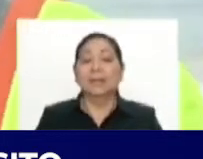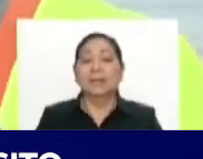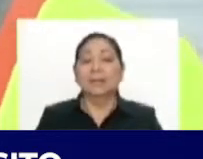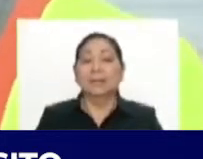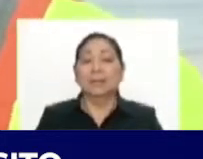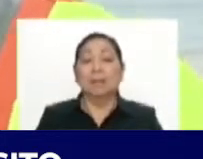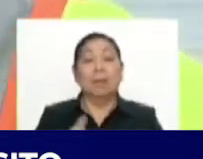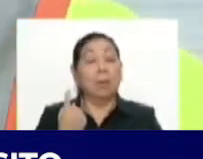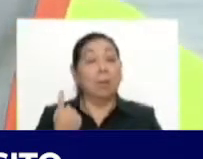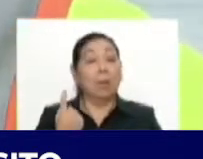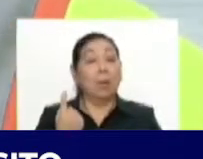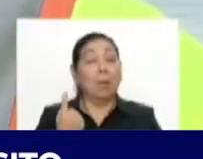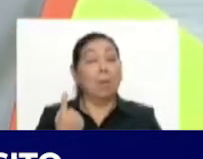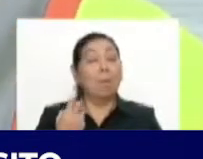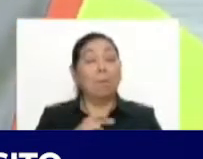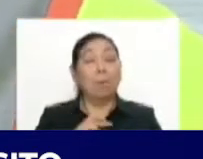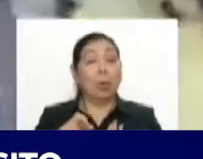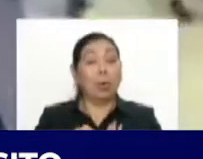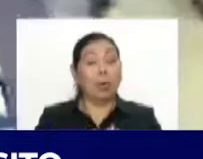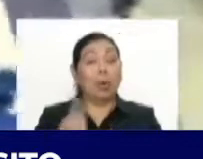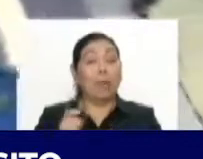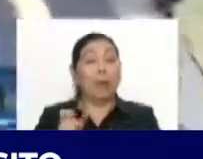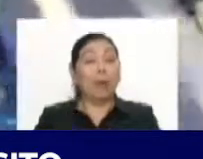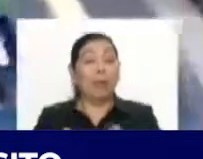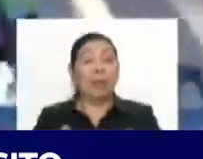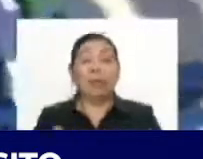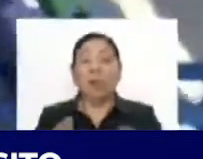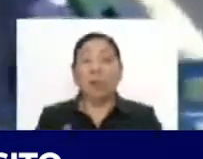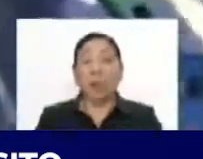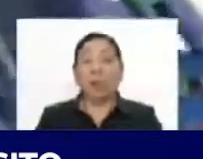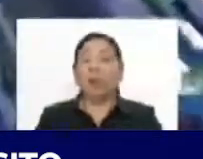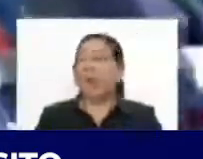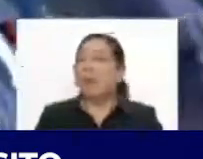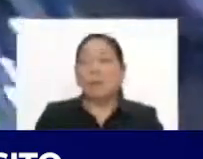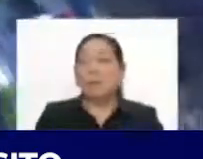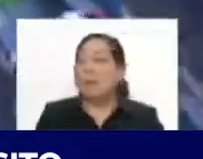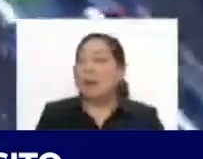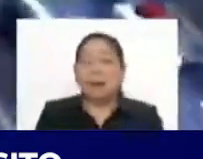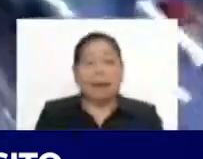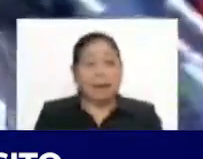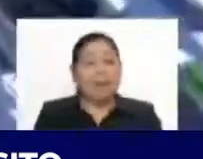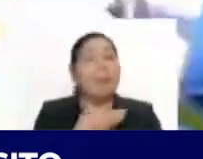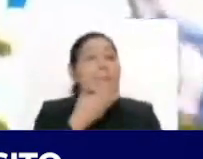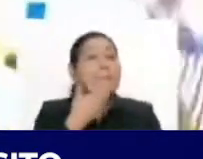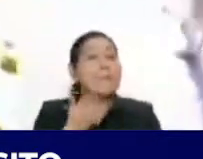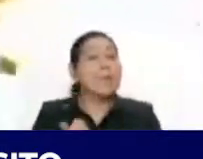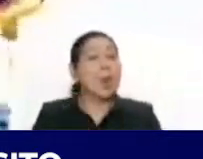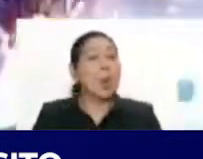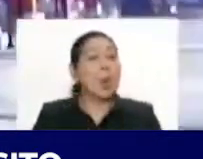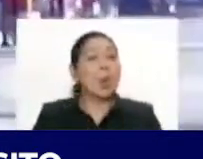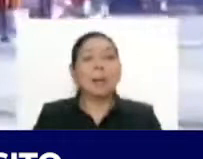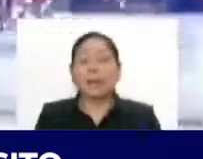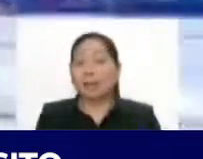este primer proyecto privado para uso público, donde lo que va a hacer, más que cambiar, va a mejorar la calidad